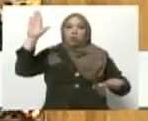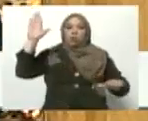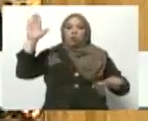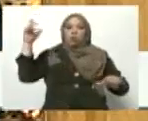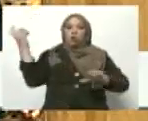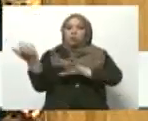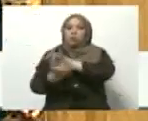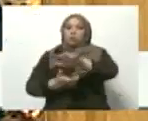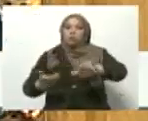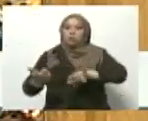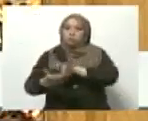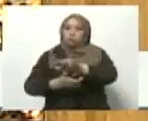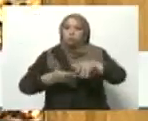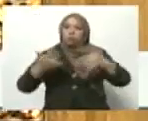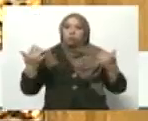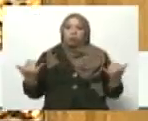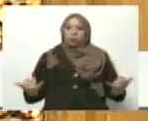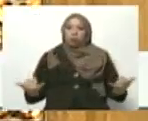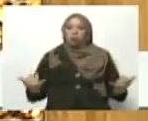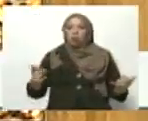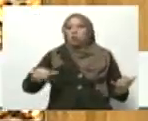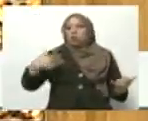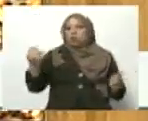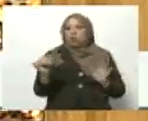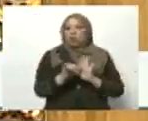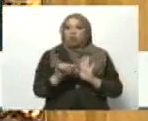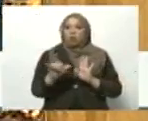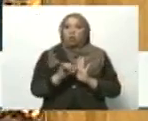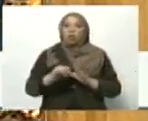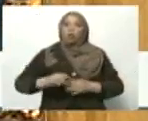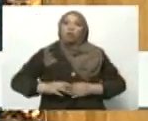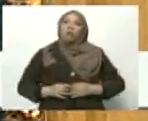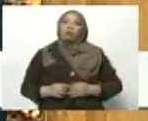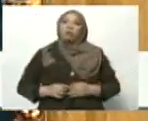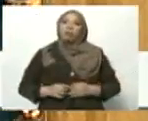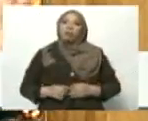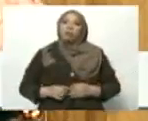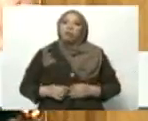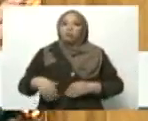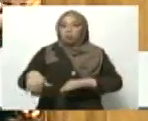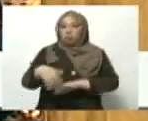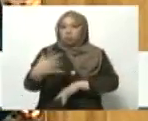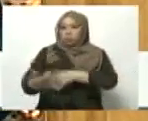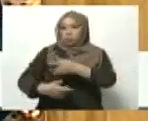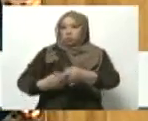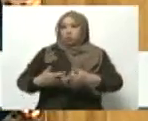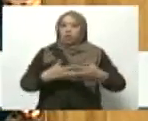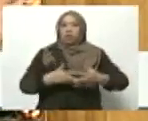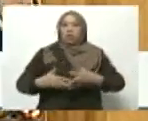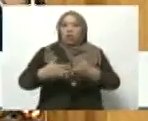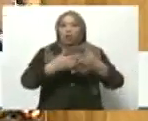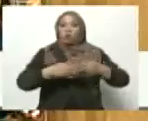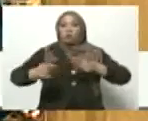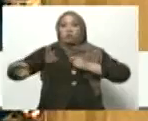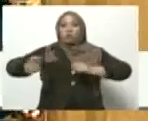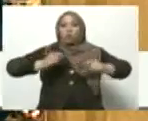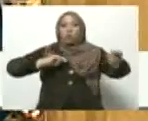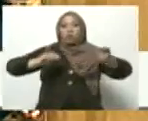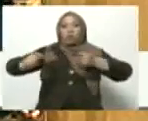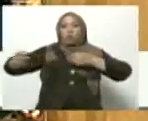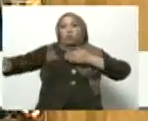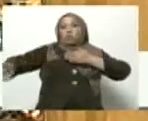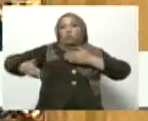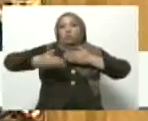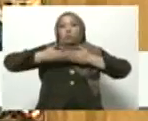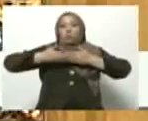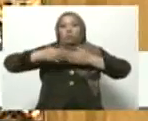golpe de Estado en ese o en los siguientes días inmediatos. La acción de Estados Unidos era coordinar internacionalmente un bloqueo